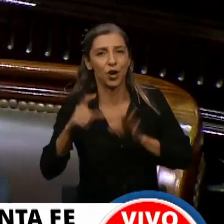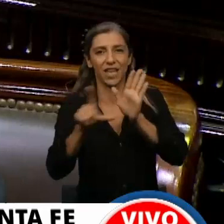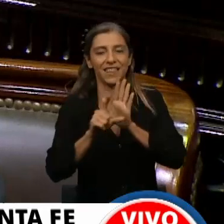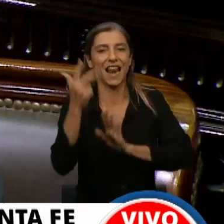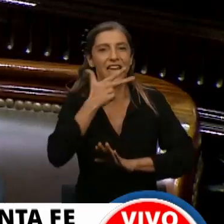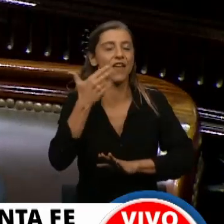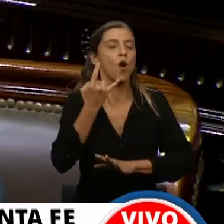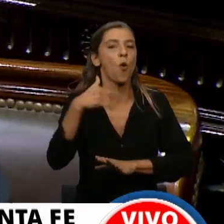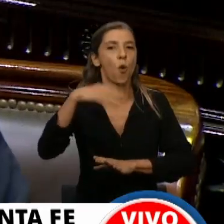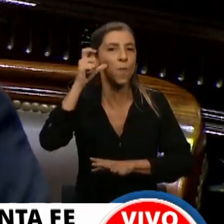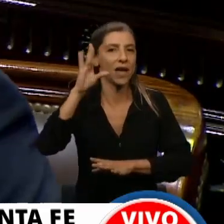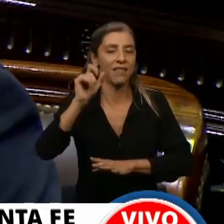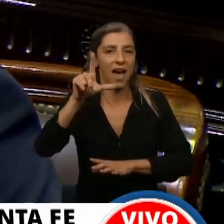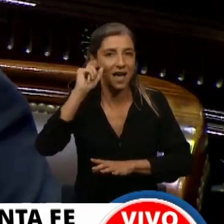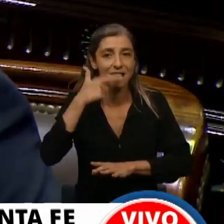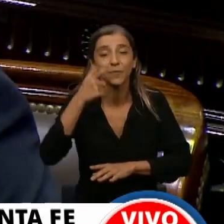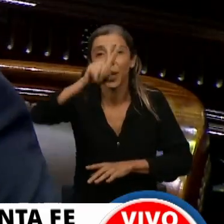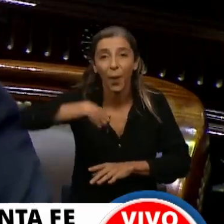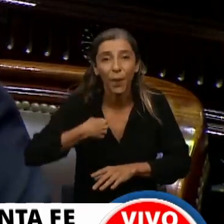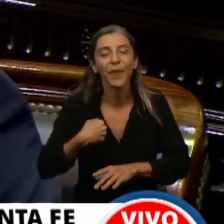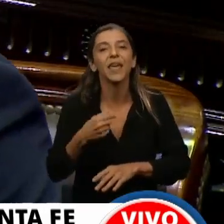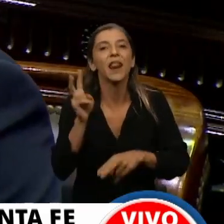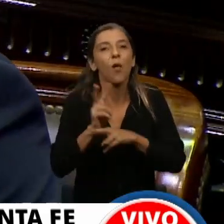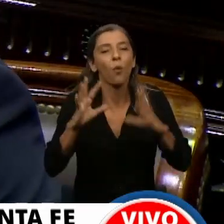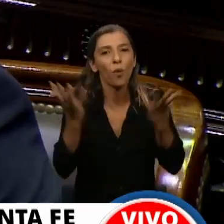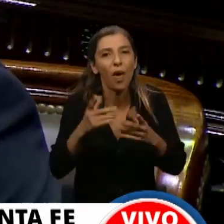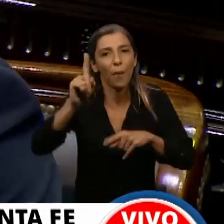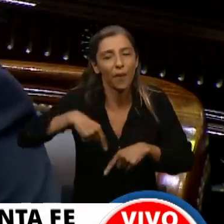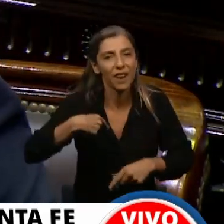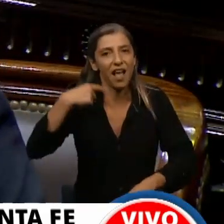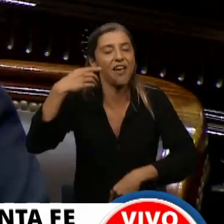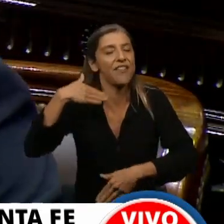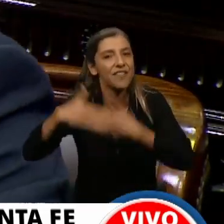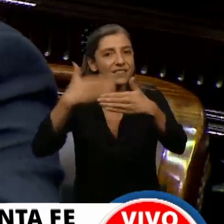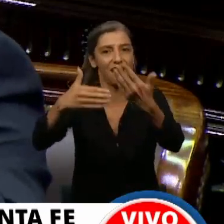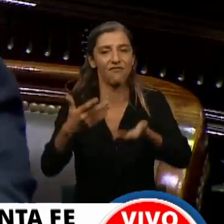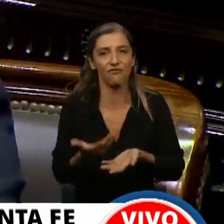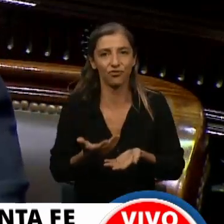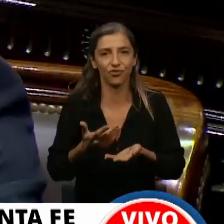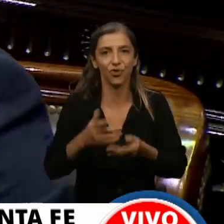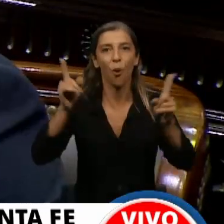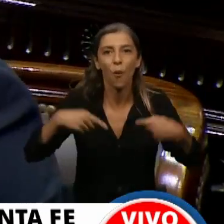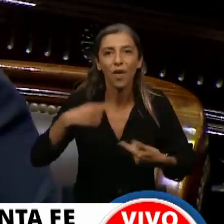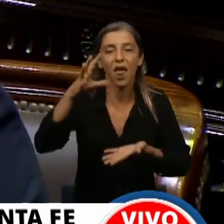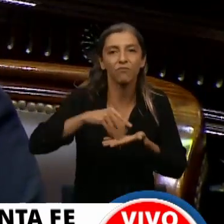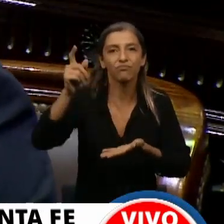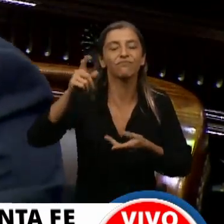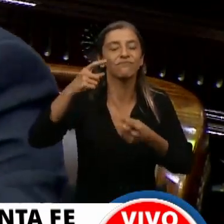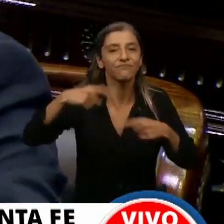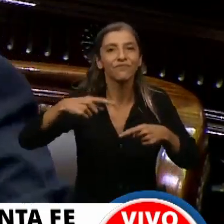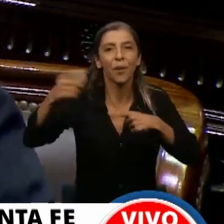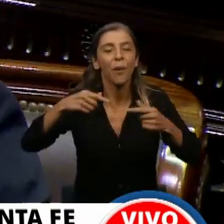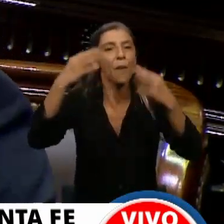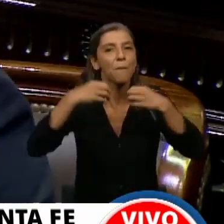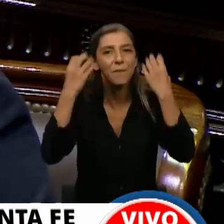de defender la producción y el desarrollo es tener ambiente sano, con mucha biodiversidad. Hay que animarse a transitar este camino.